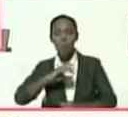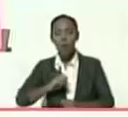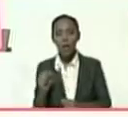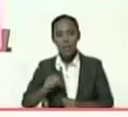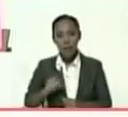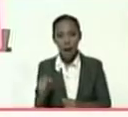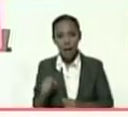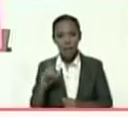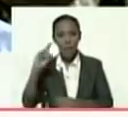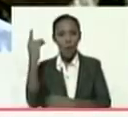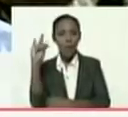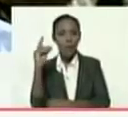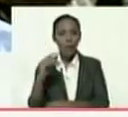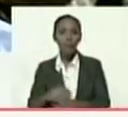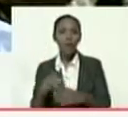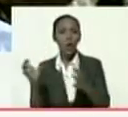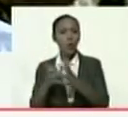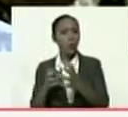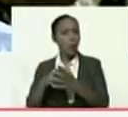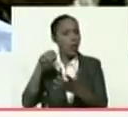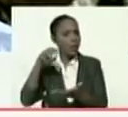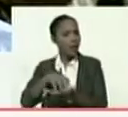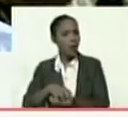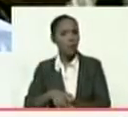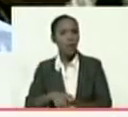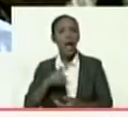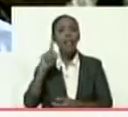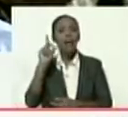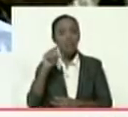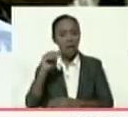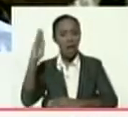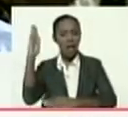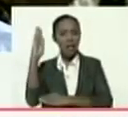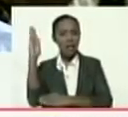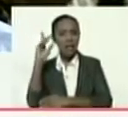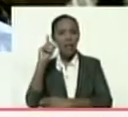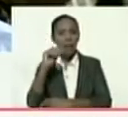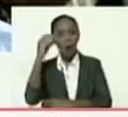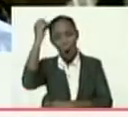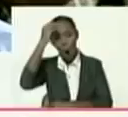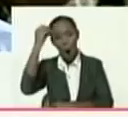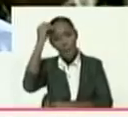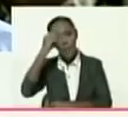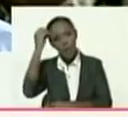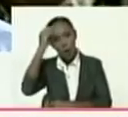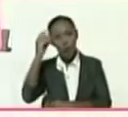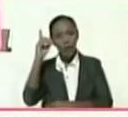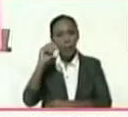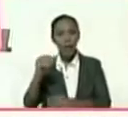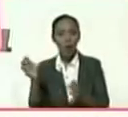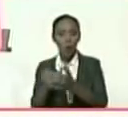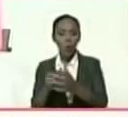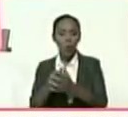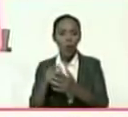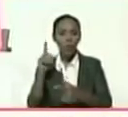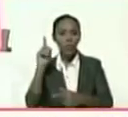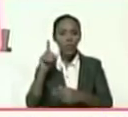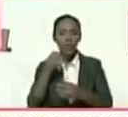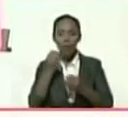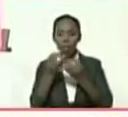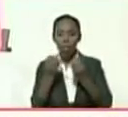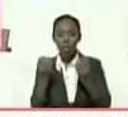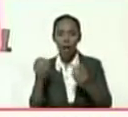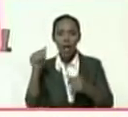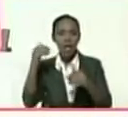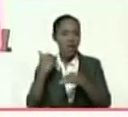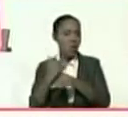Estado. Hasta la iglesia salió por ahí a dar su opinión, la jerarquía eclesiástica de Bolivia. Igual que aquí.